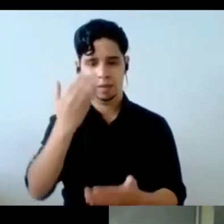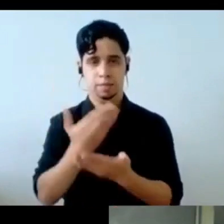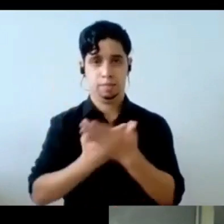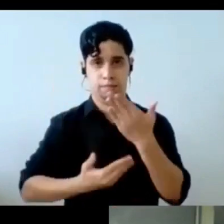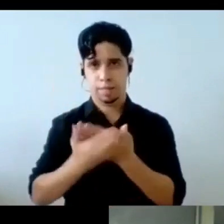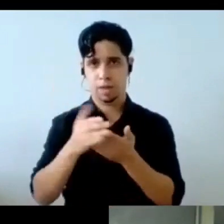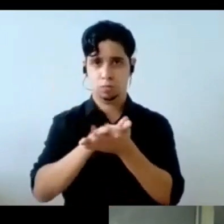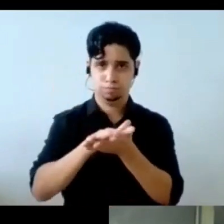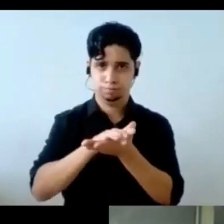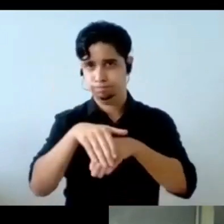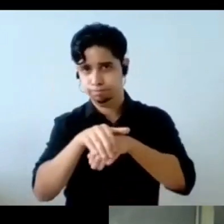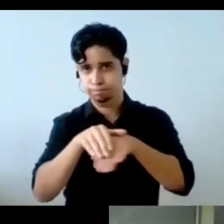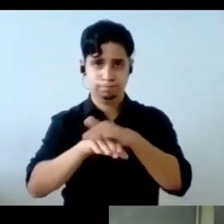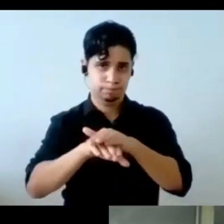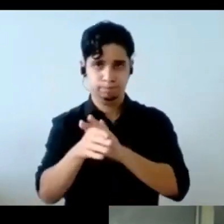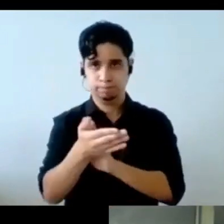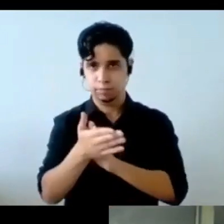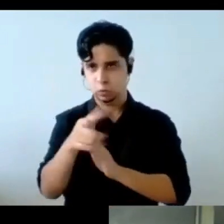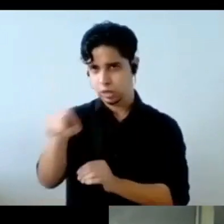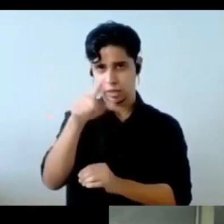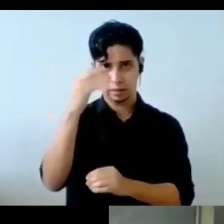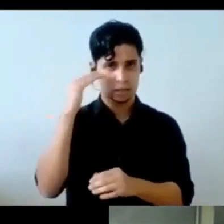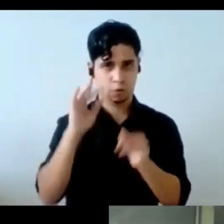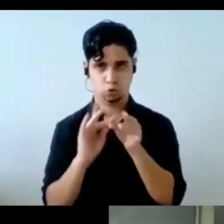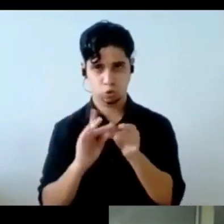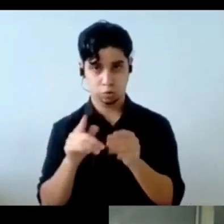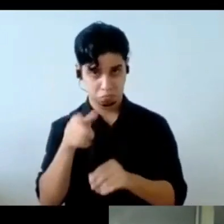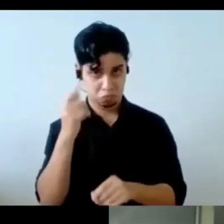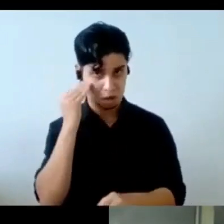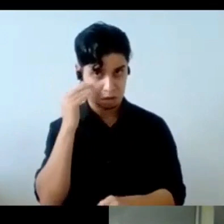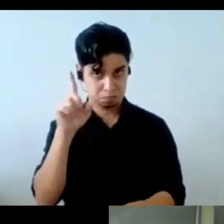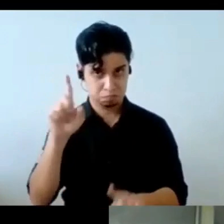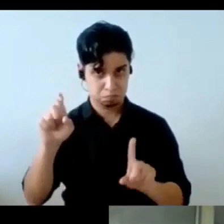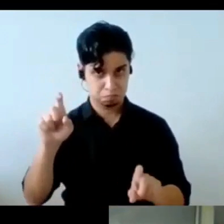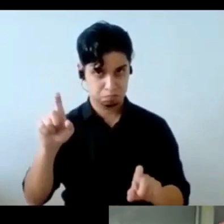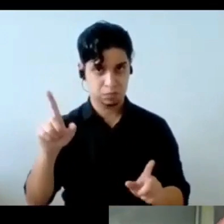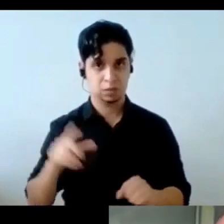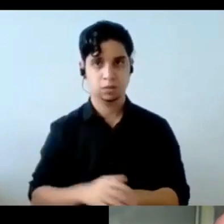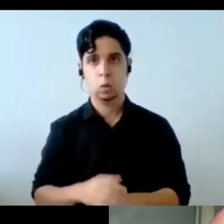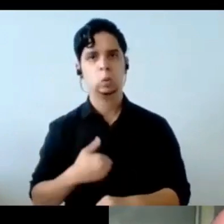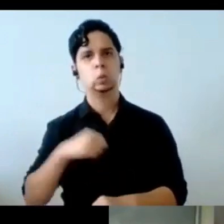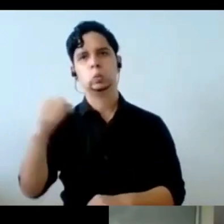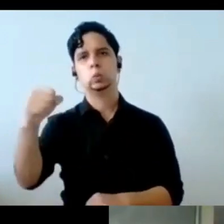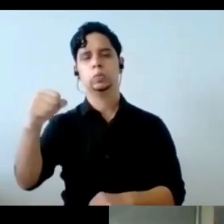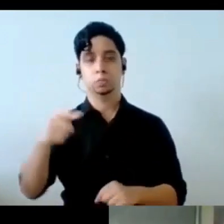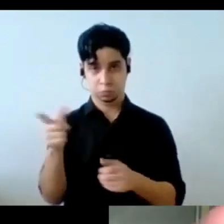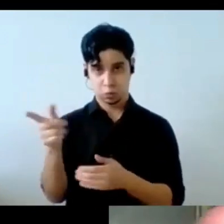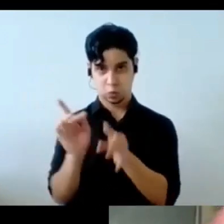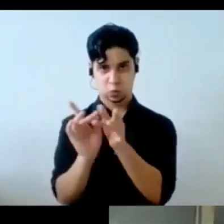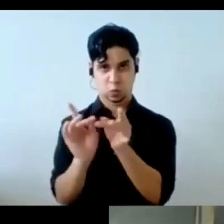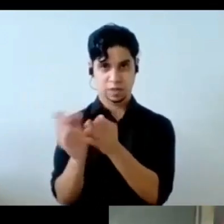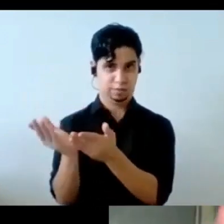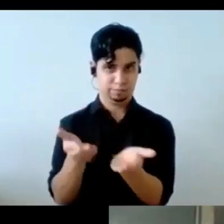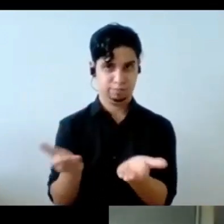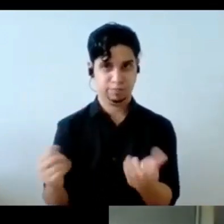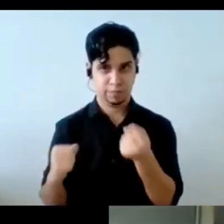¿Y sabes por qué salió? ¿Saben la historia? ¿O no la saben? Yo sí. Pues dale, dime algo,